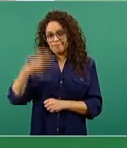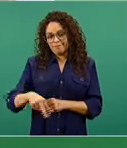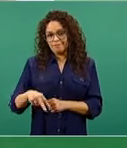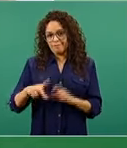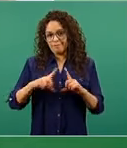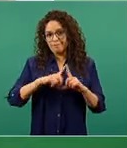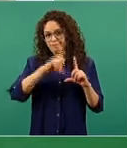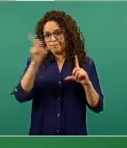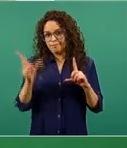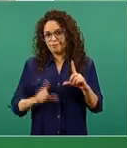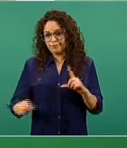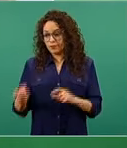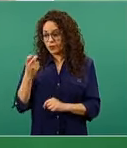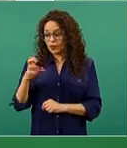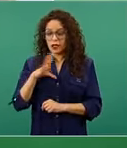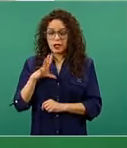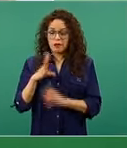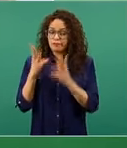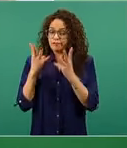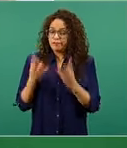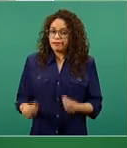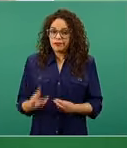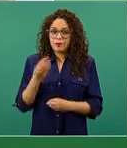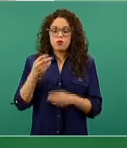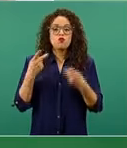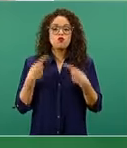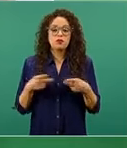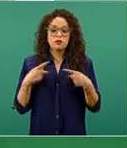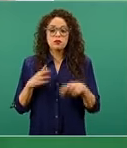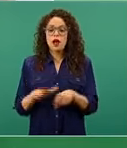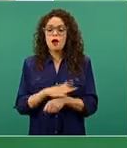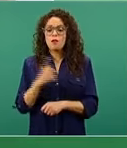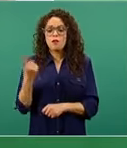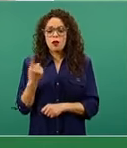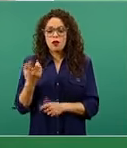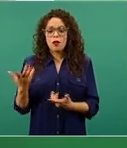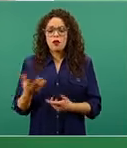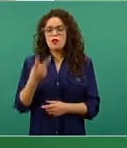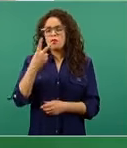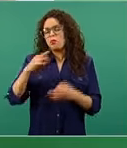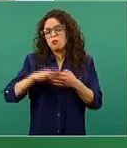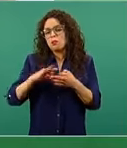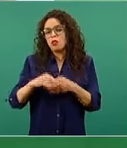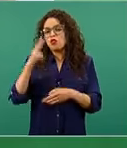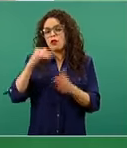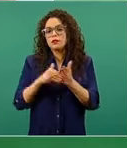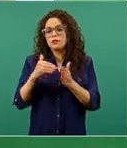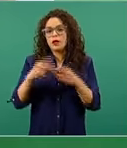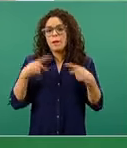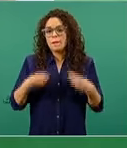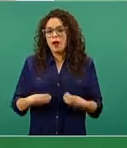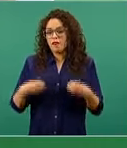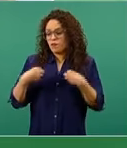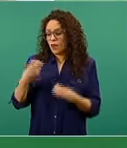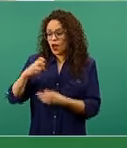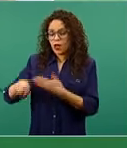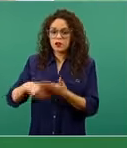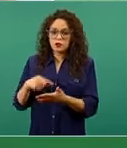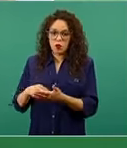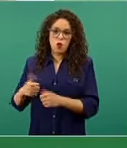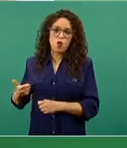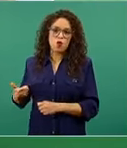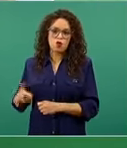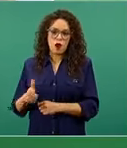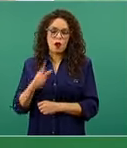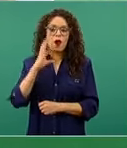tuvimos una gran cantidad de personas, dado que habitan más o cerca de 2 millones de habitantes en León, Guanajuato.